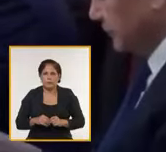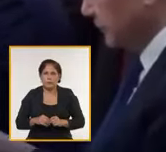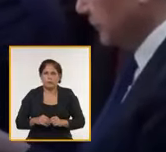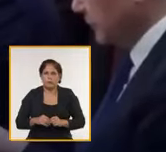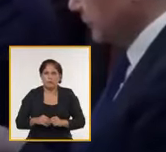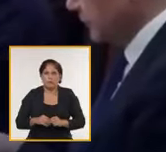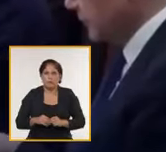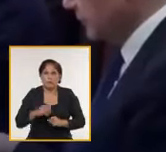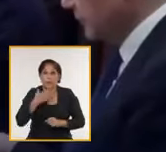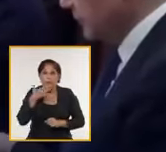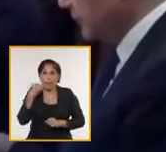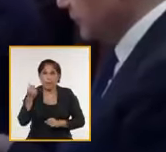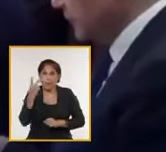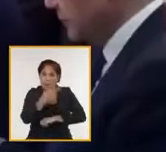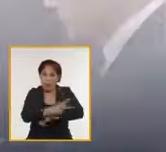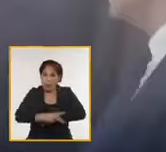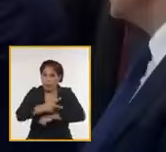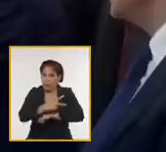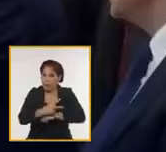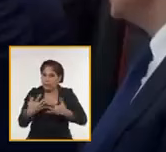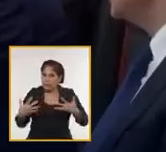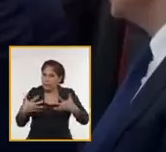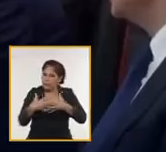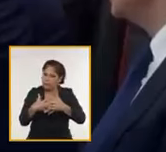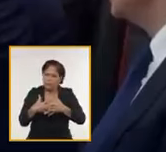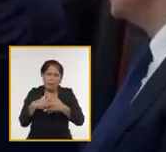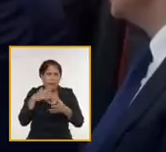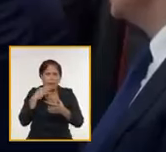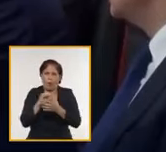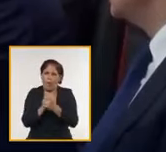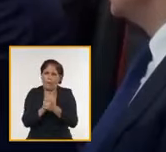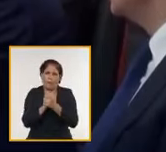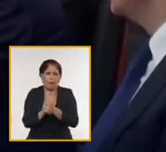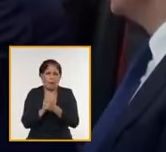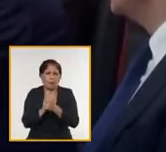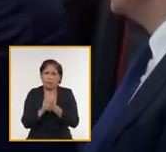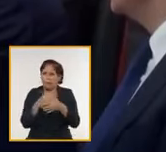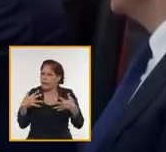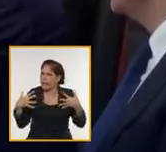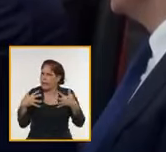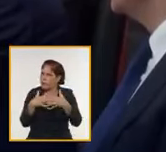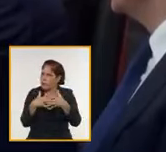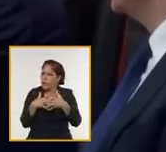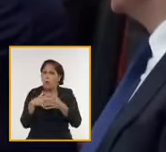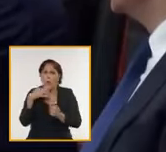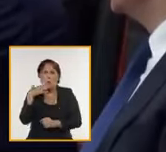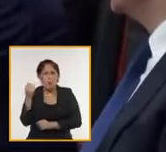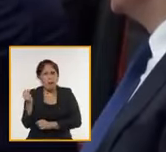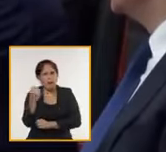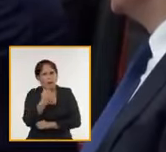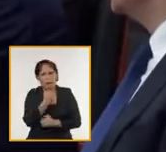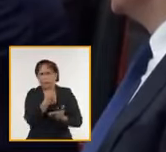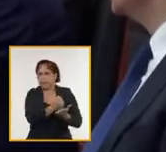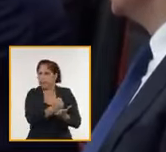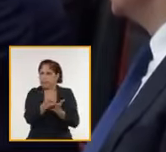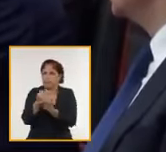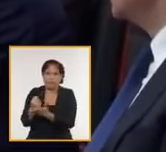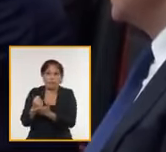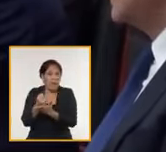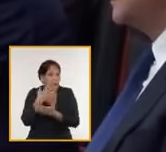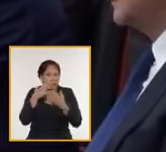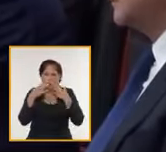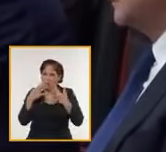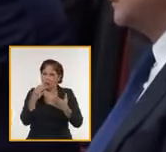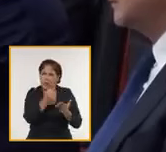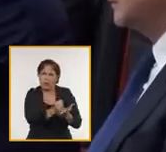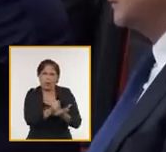Lo mejor para ambos es ser amigos, mantener unas relaciones de buena vecindad y amistad, ser socios que se